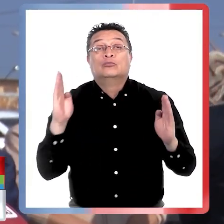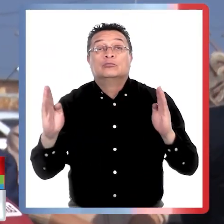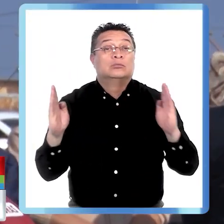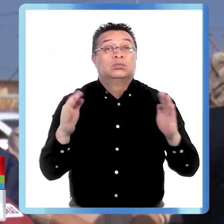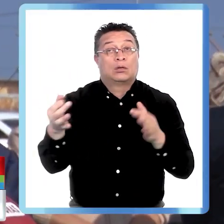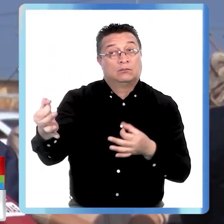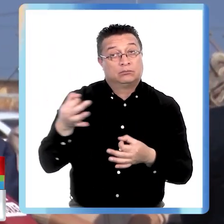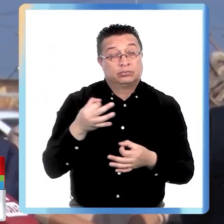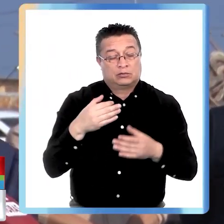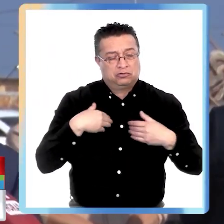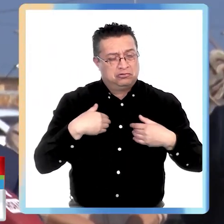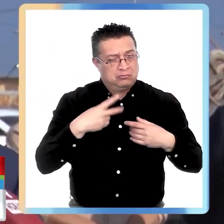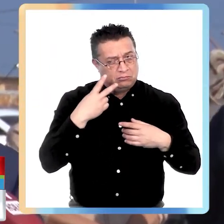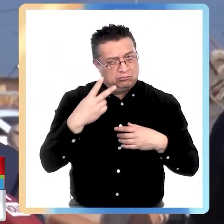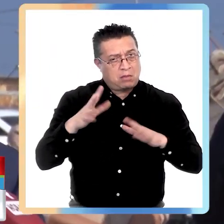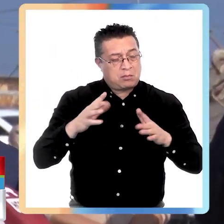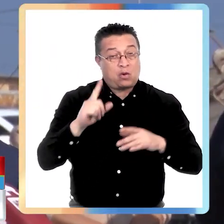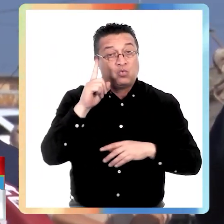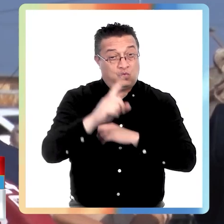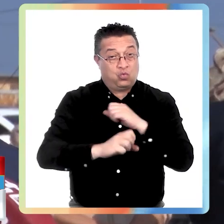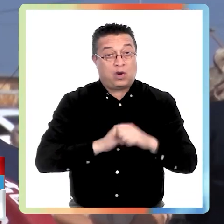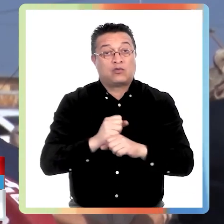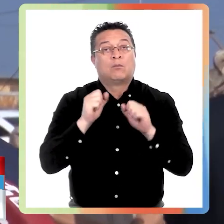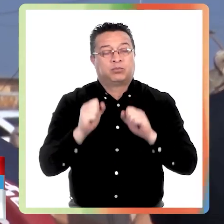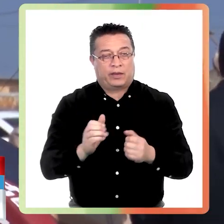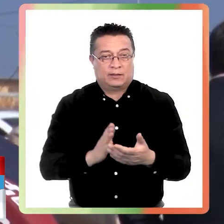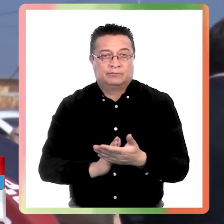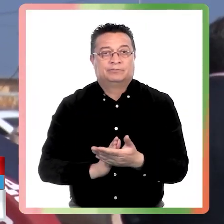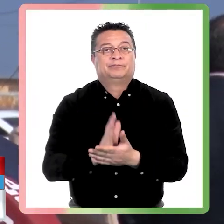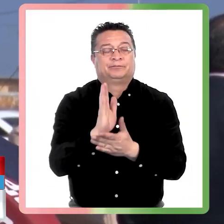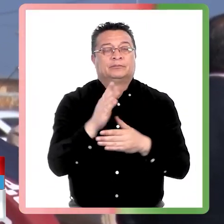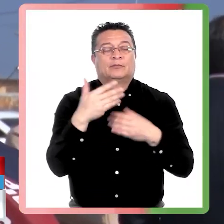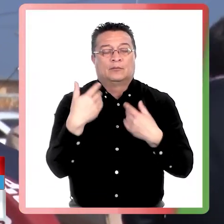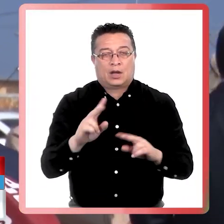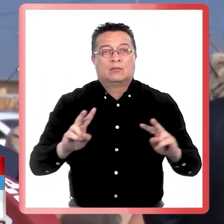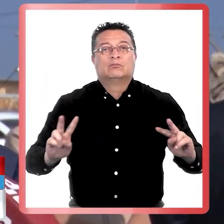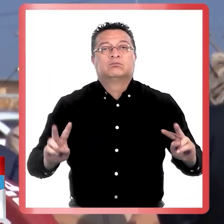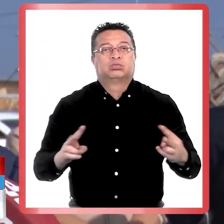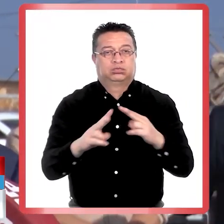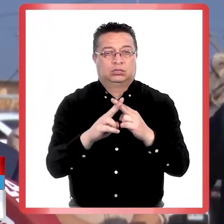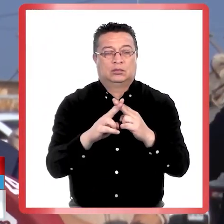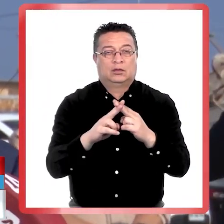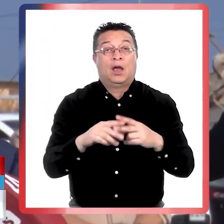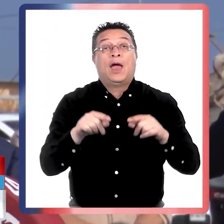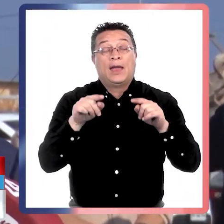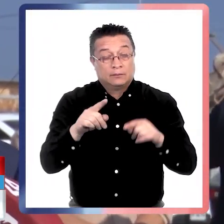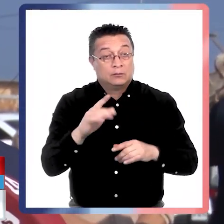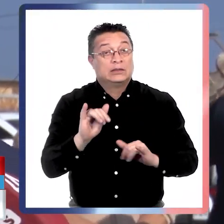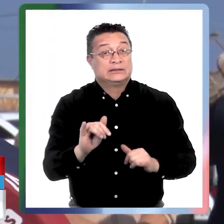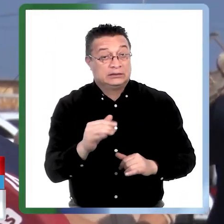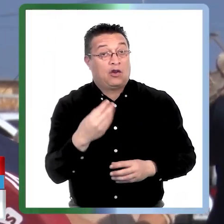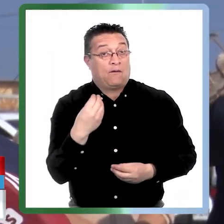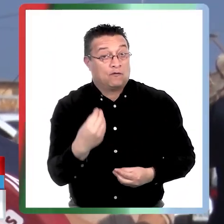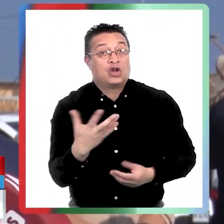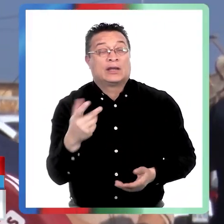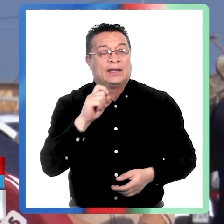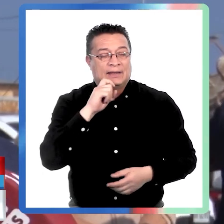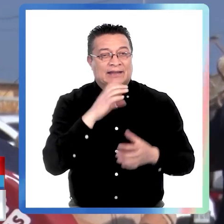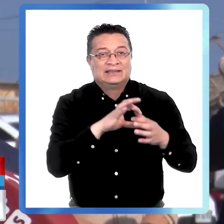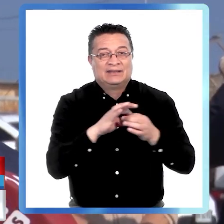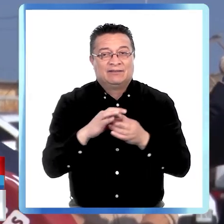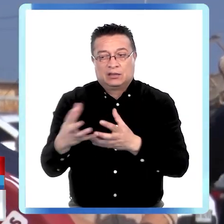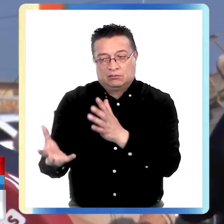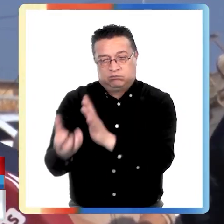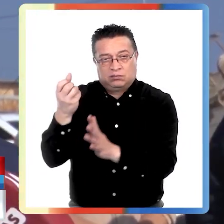y yo estimo que quizás en un año ya podríamos empezar quizás a establecer obras. Ahora, lo interesante es que significa